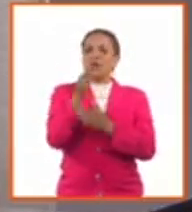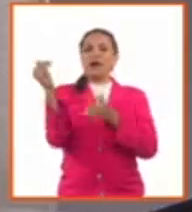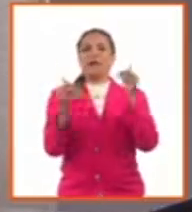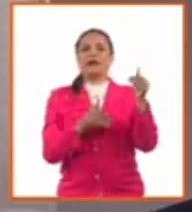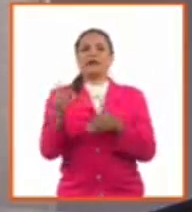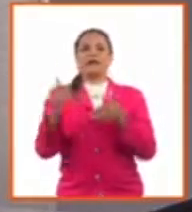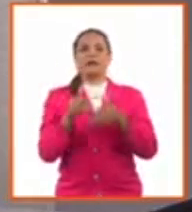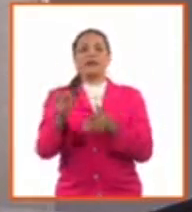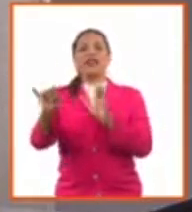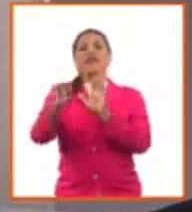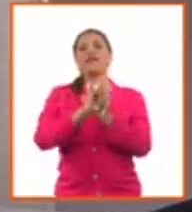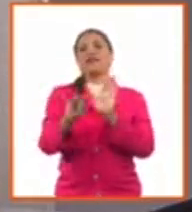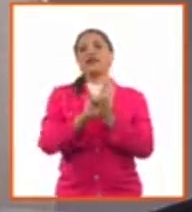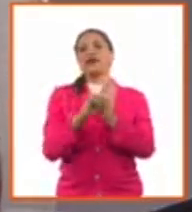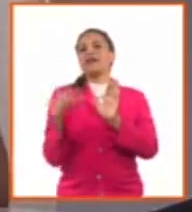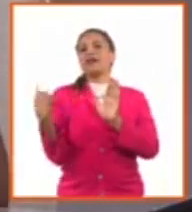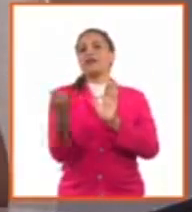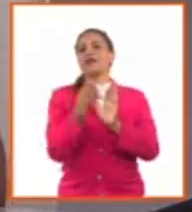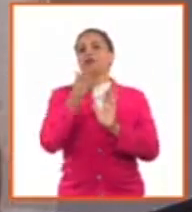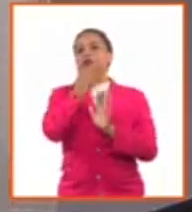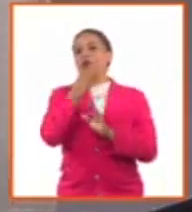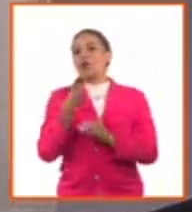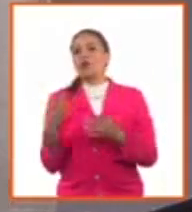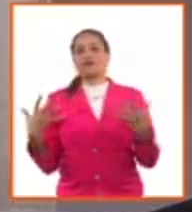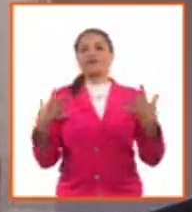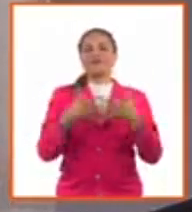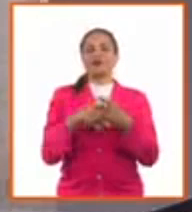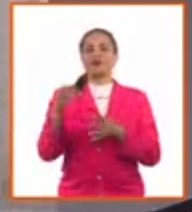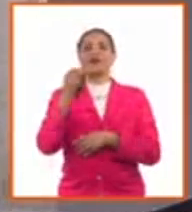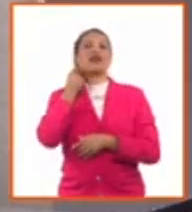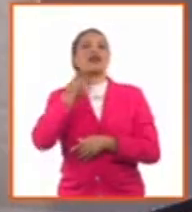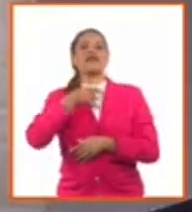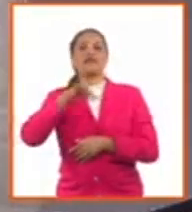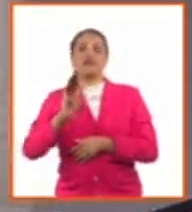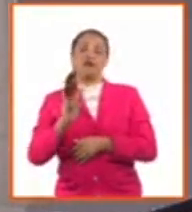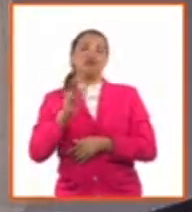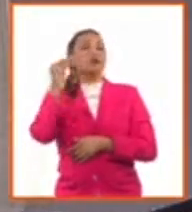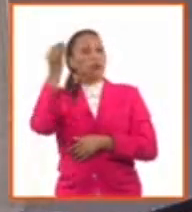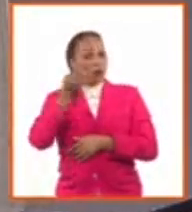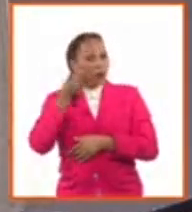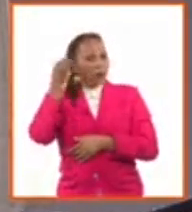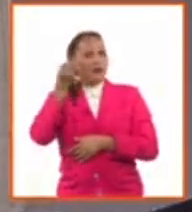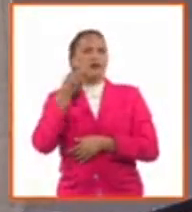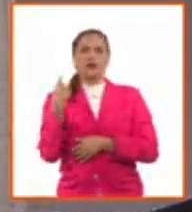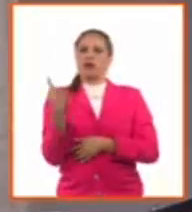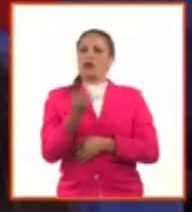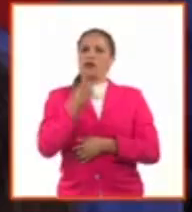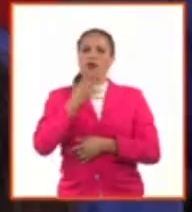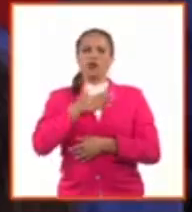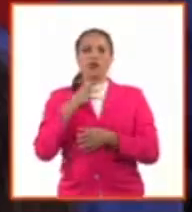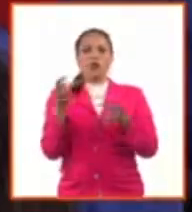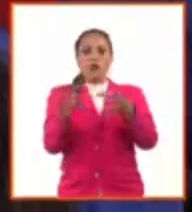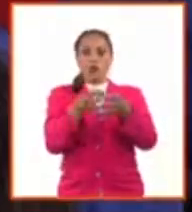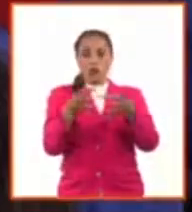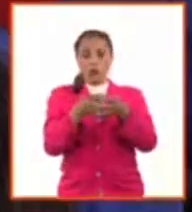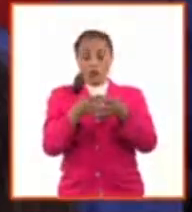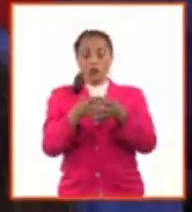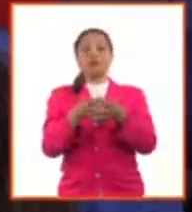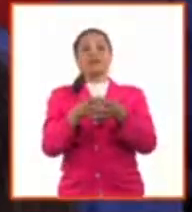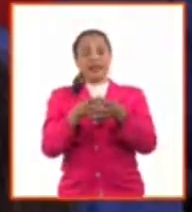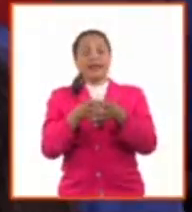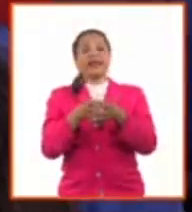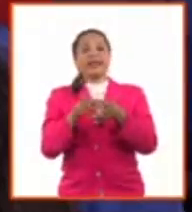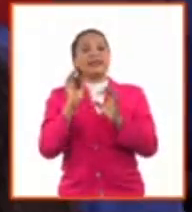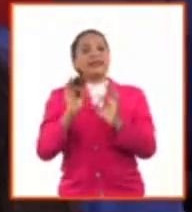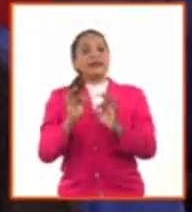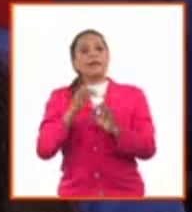la participación y la identidad de nuestros jóvenes con nuestra organización. Creo que nuestra aspiración como generación del centenario